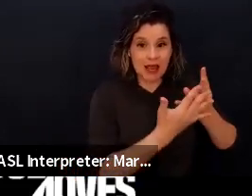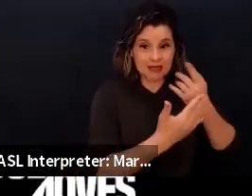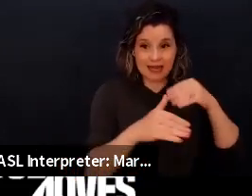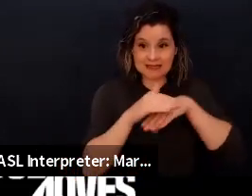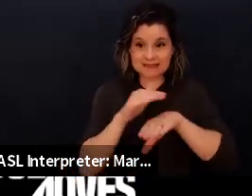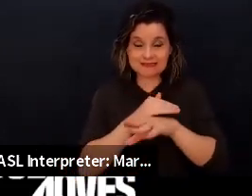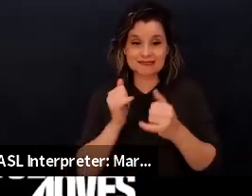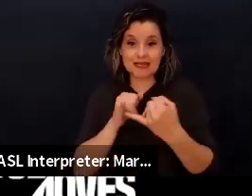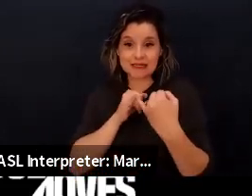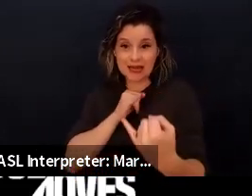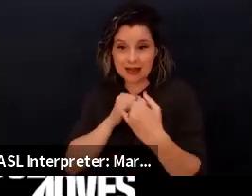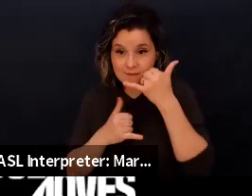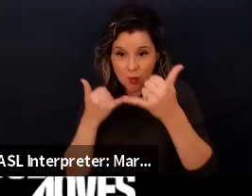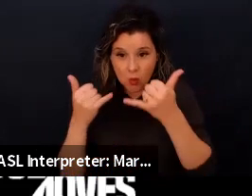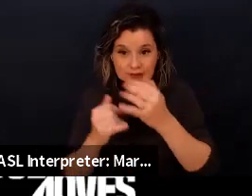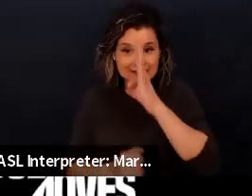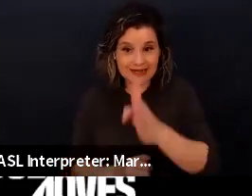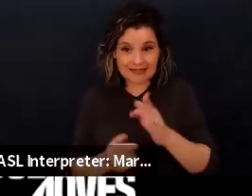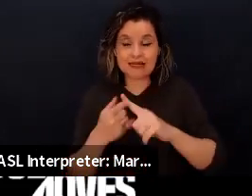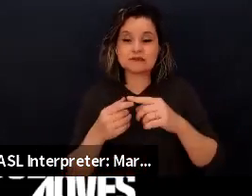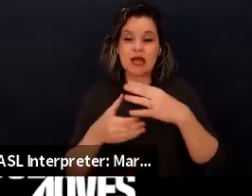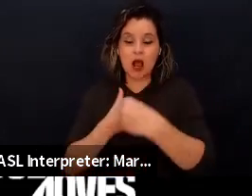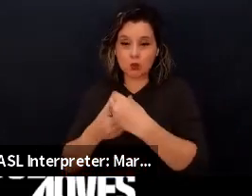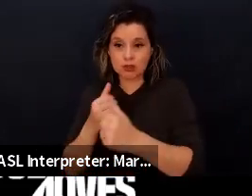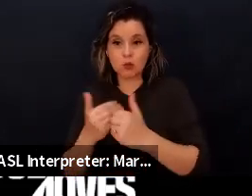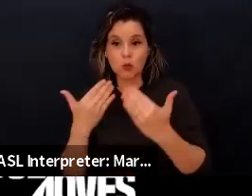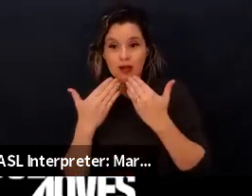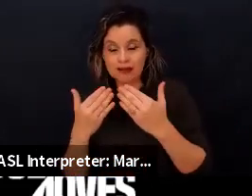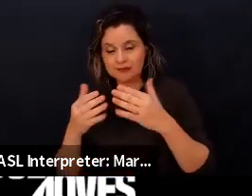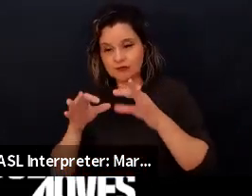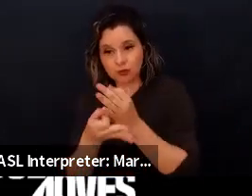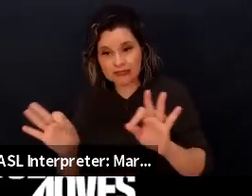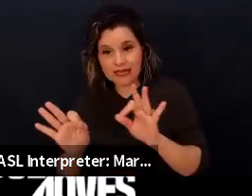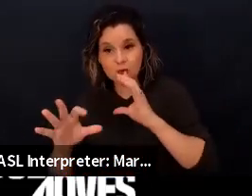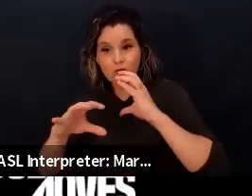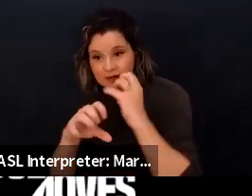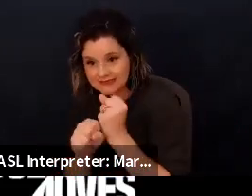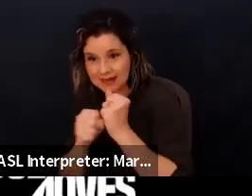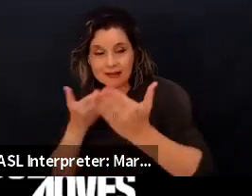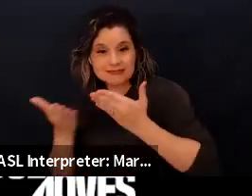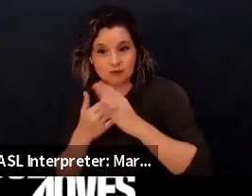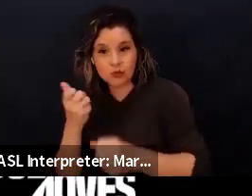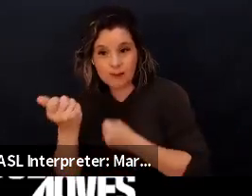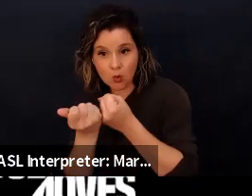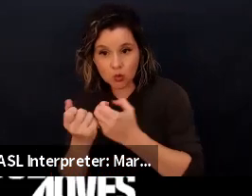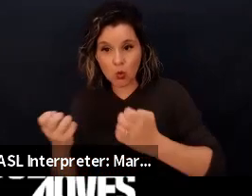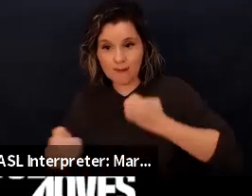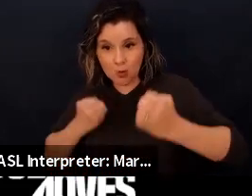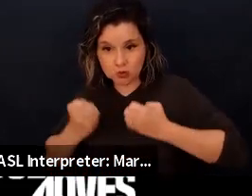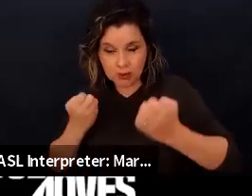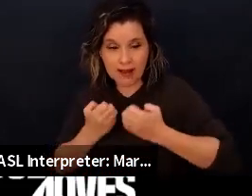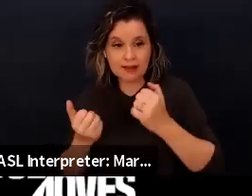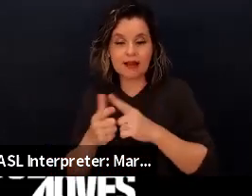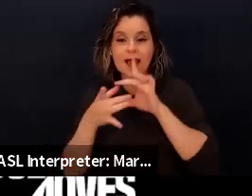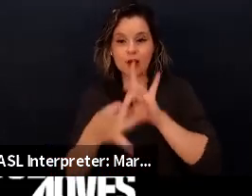líneas telefónicas directas externas, gratuitas y confidenciales para servicios de apoyo emocional relacionados